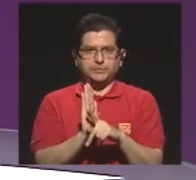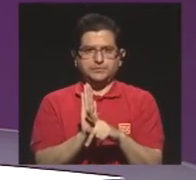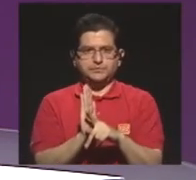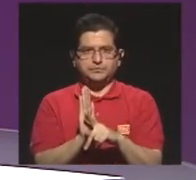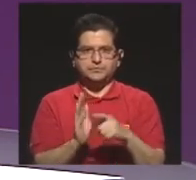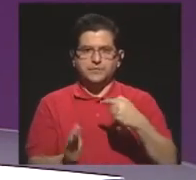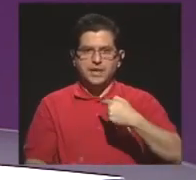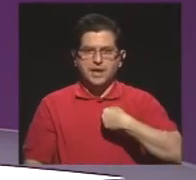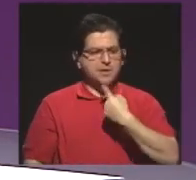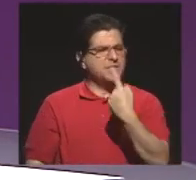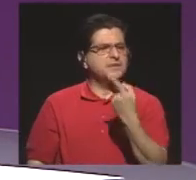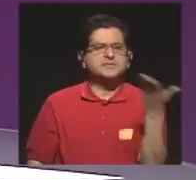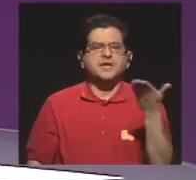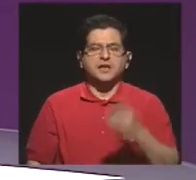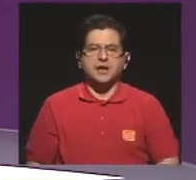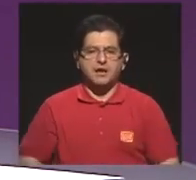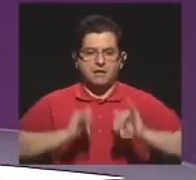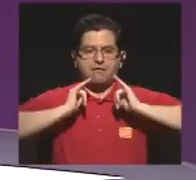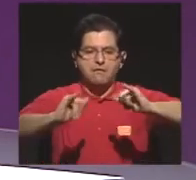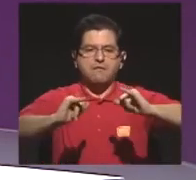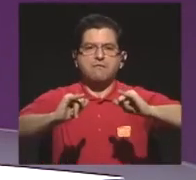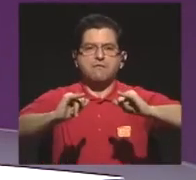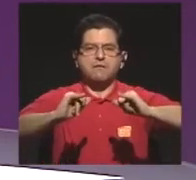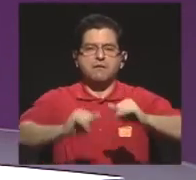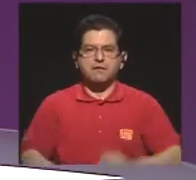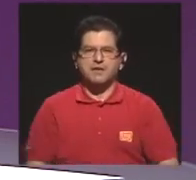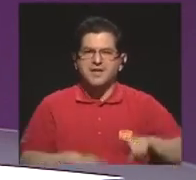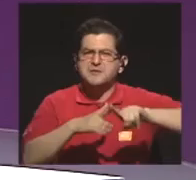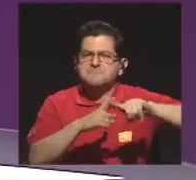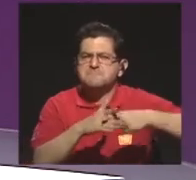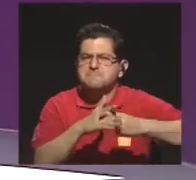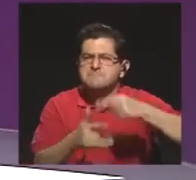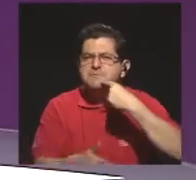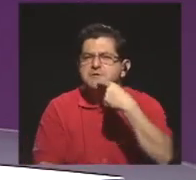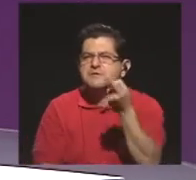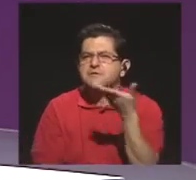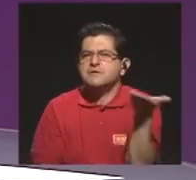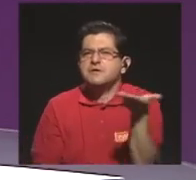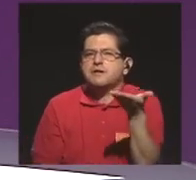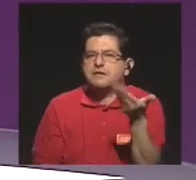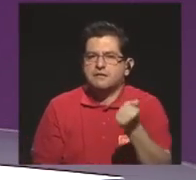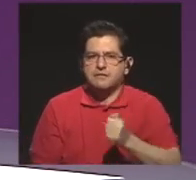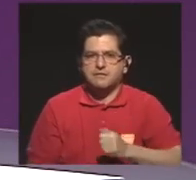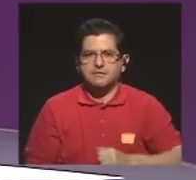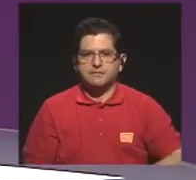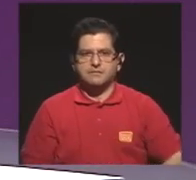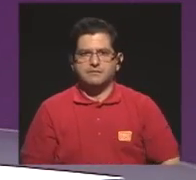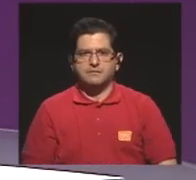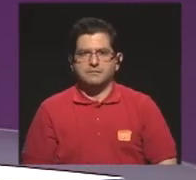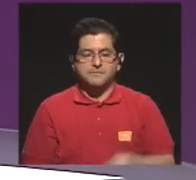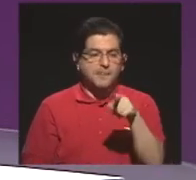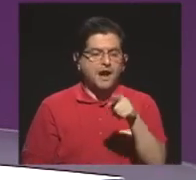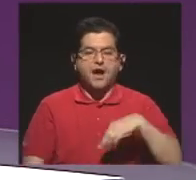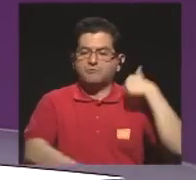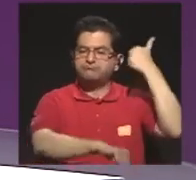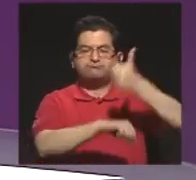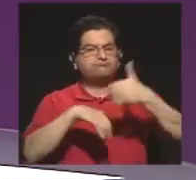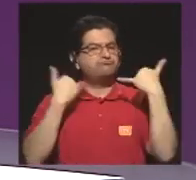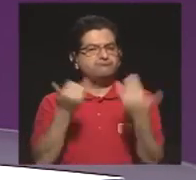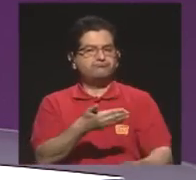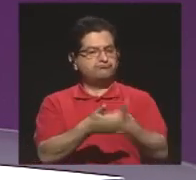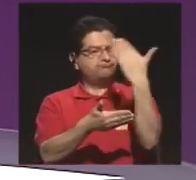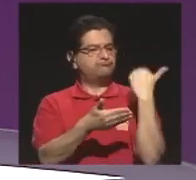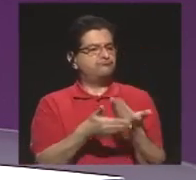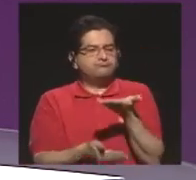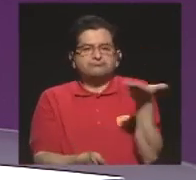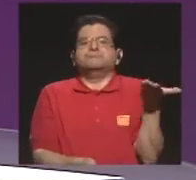principio me habla de igualdad. El mecanismo y lo que dice, ¿cómo es que se llama? Lo que se ha establecido